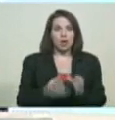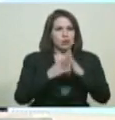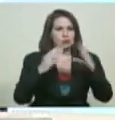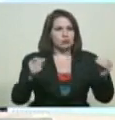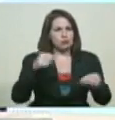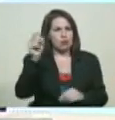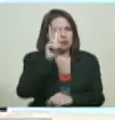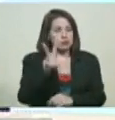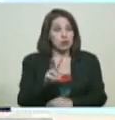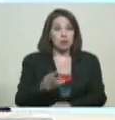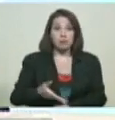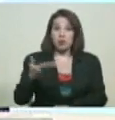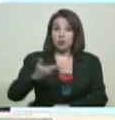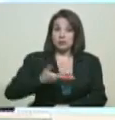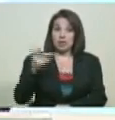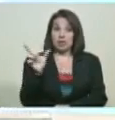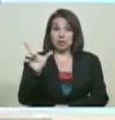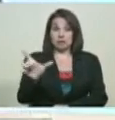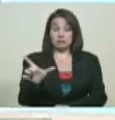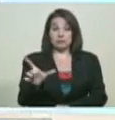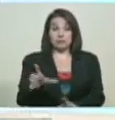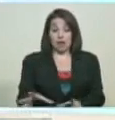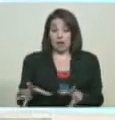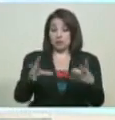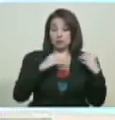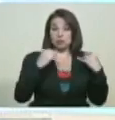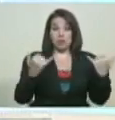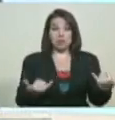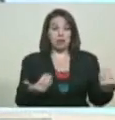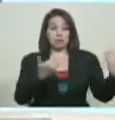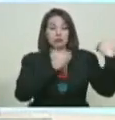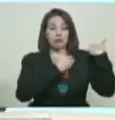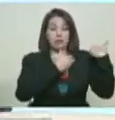muy importante que el partido asuma las 6 líneas